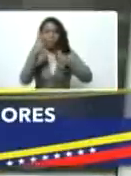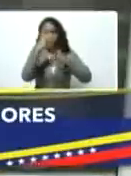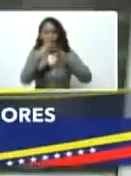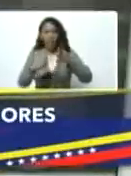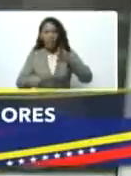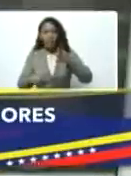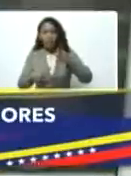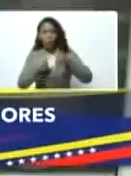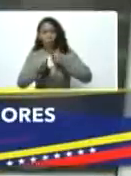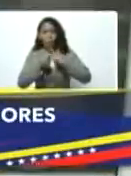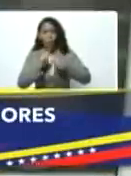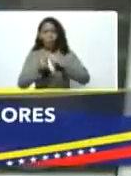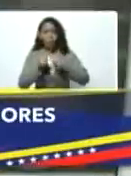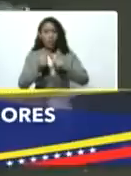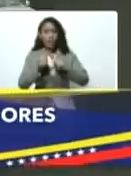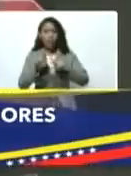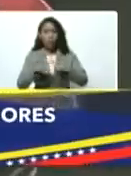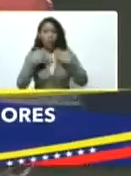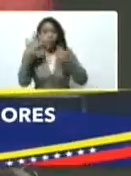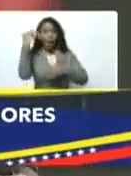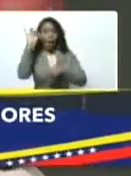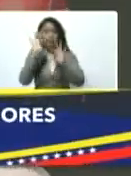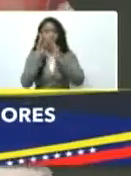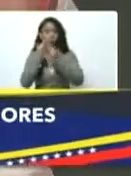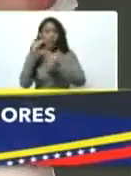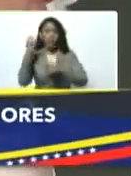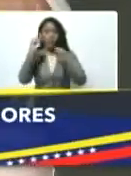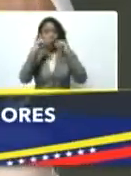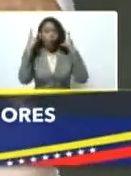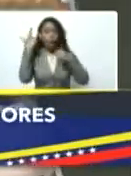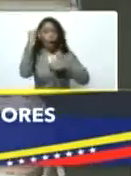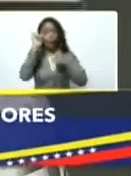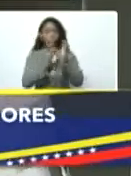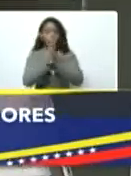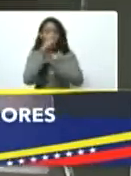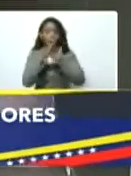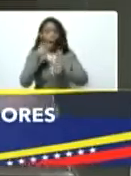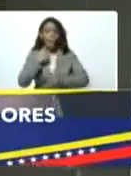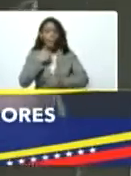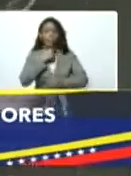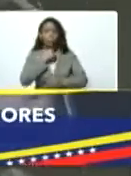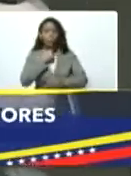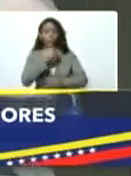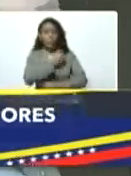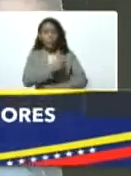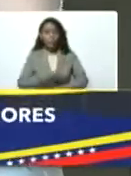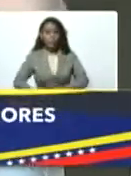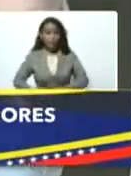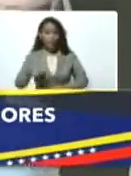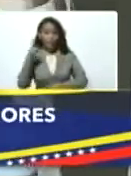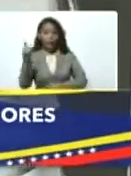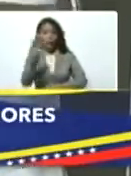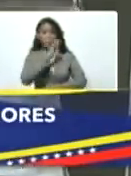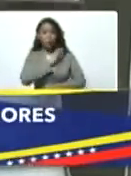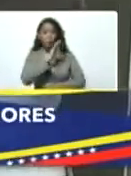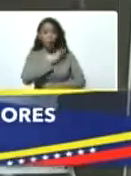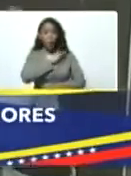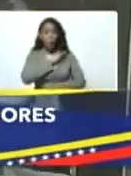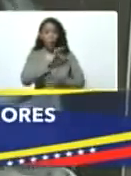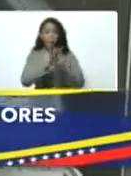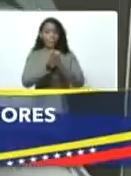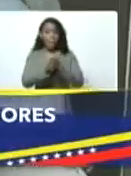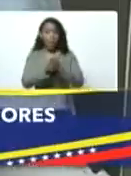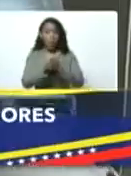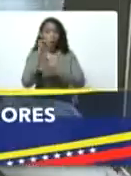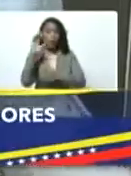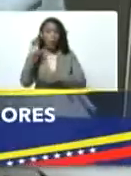de lo que son los rubros sobre los cuales las familias guaireñas están emprendiendo. Pero a mí me gustaría, presidente, que sea el propio compañero